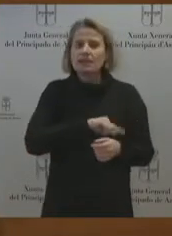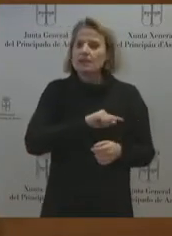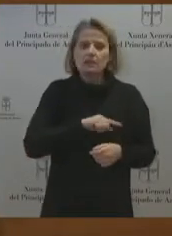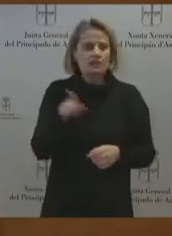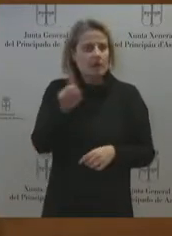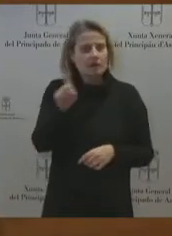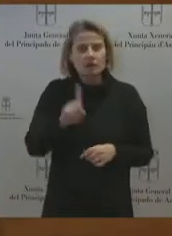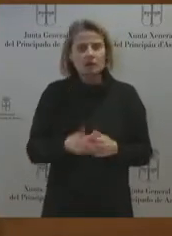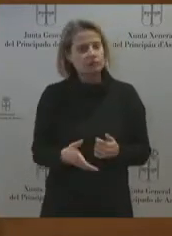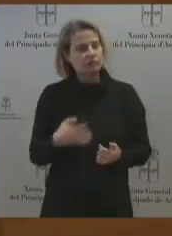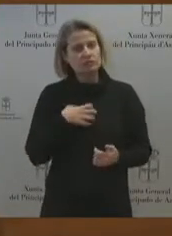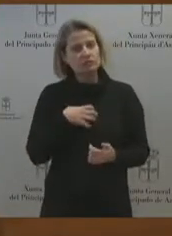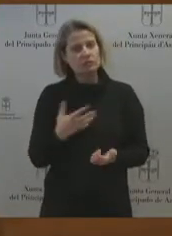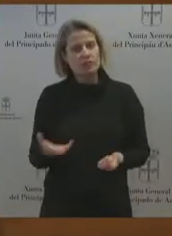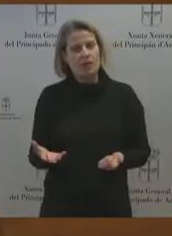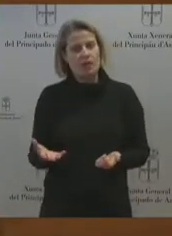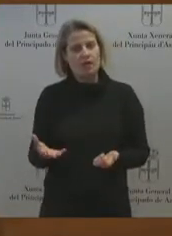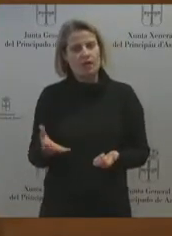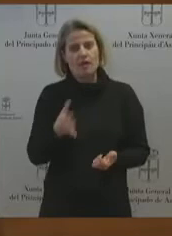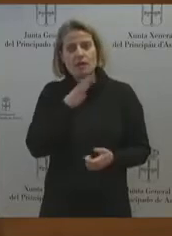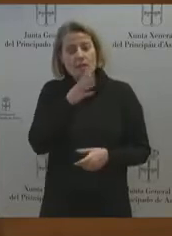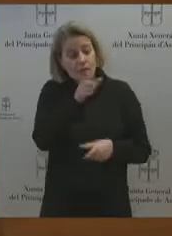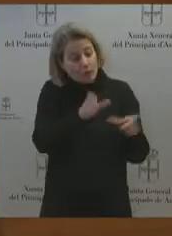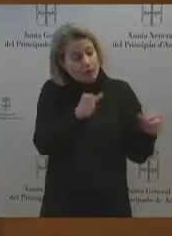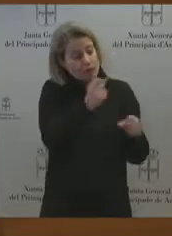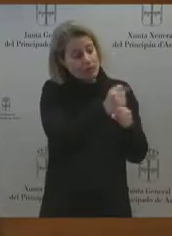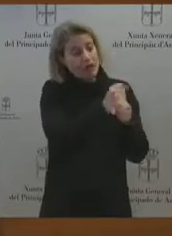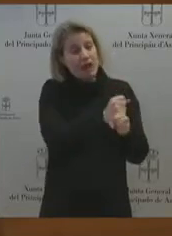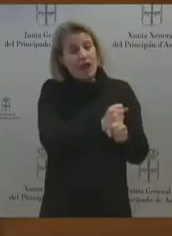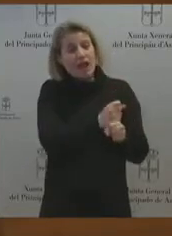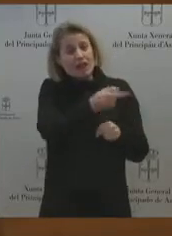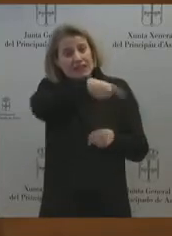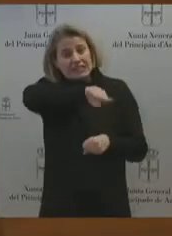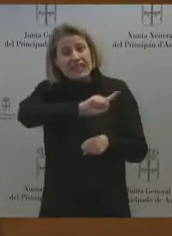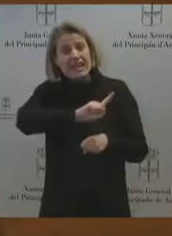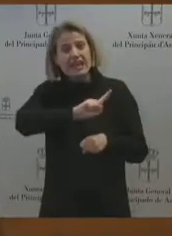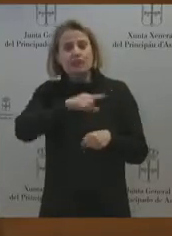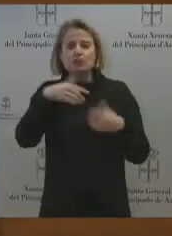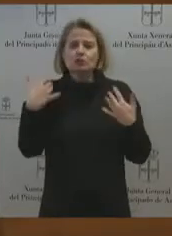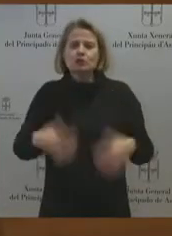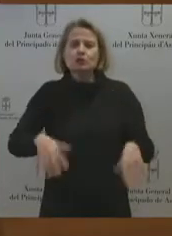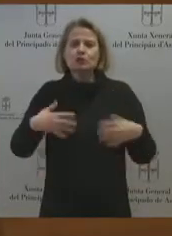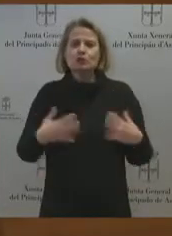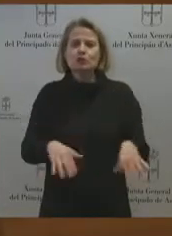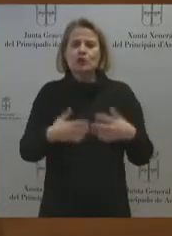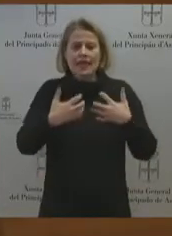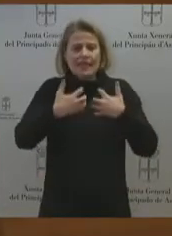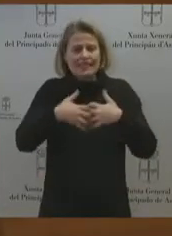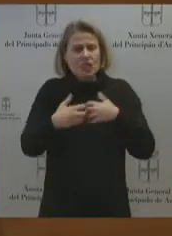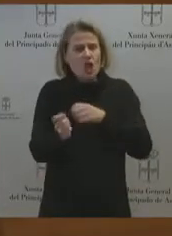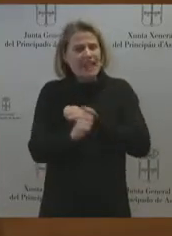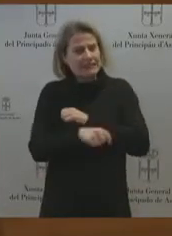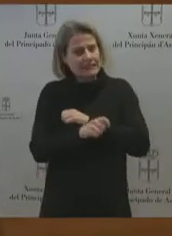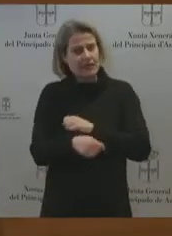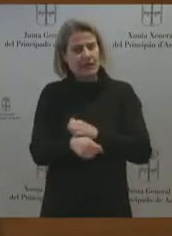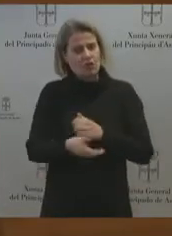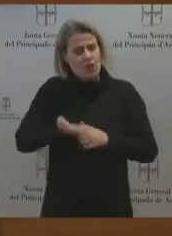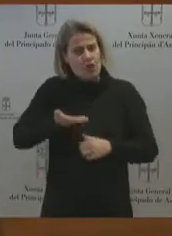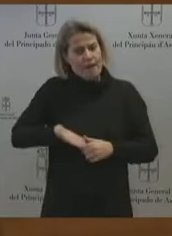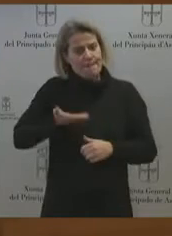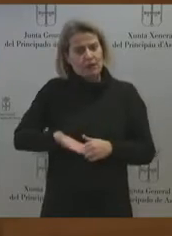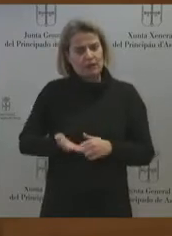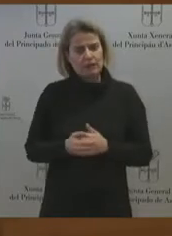y de un sector que tiene que ser considerado estratégico. Y claro, ¿qué ocurre después, señor consejero? Pues que apela usted, invoca usted